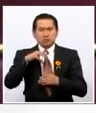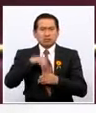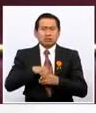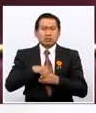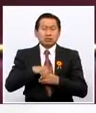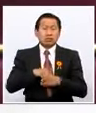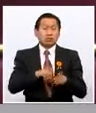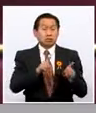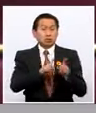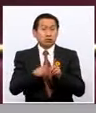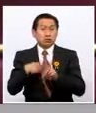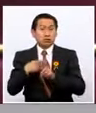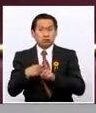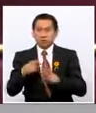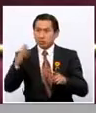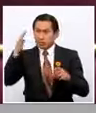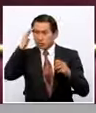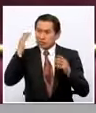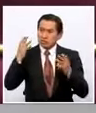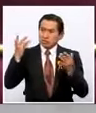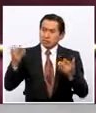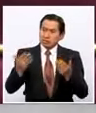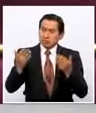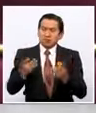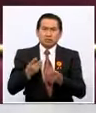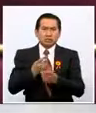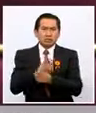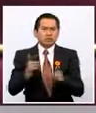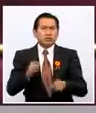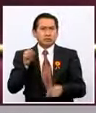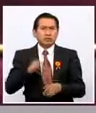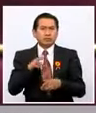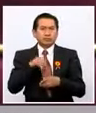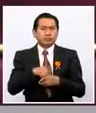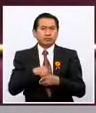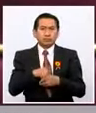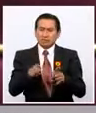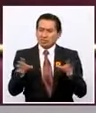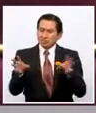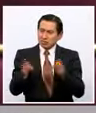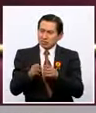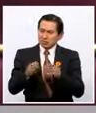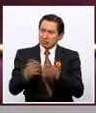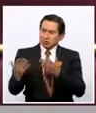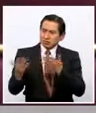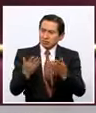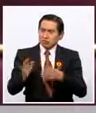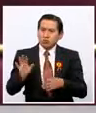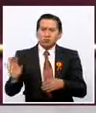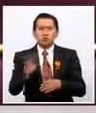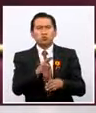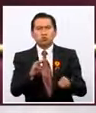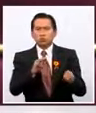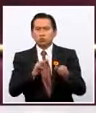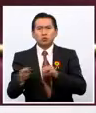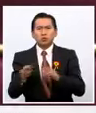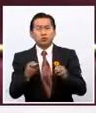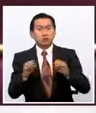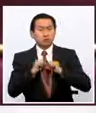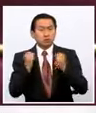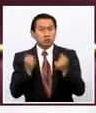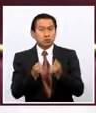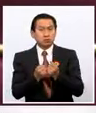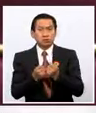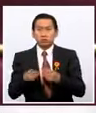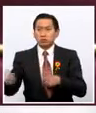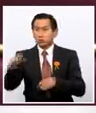también de esperanzas democráticas reuniones con los movimientos sociales con